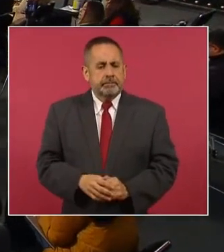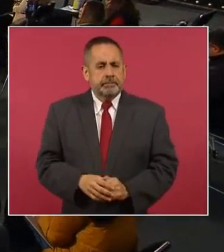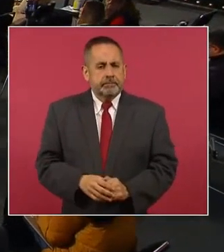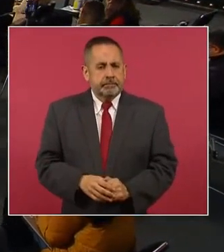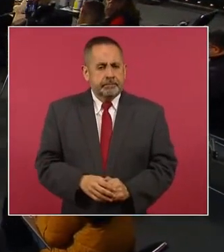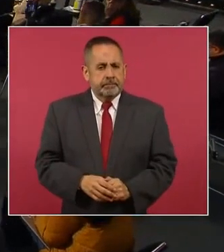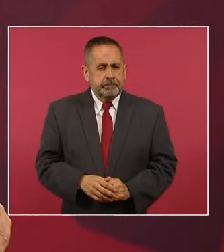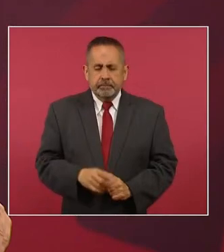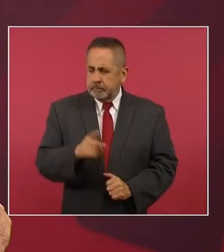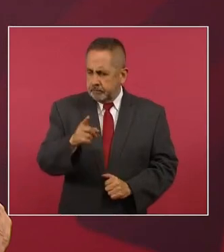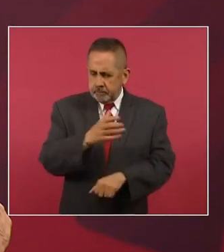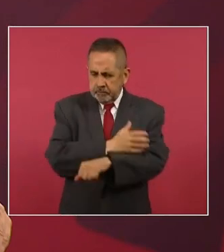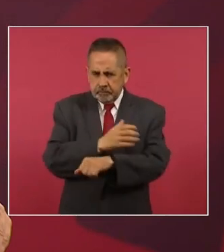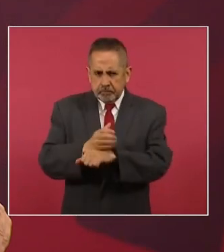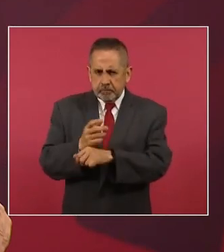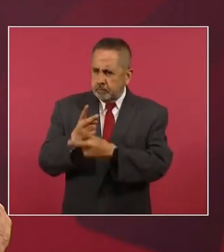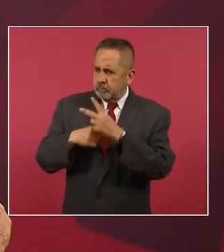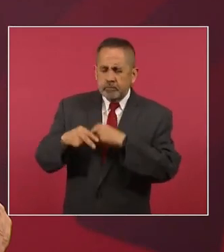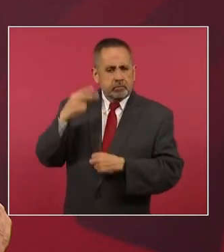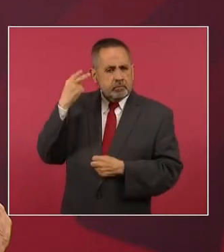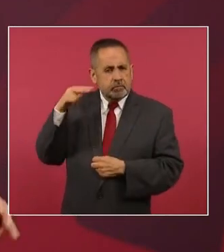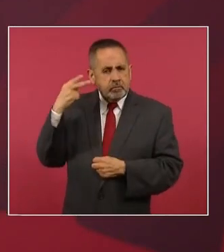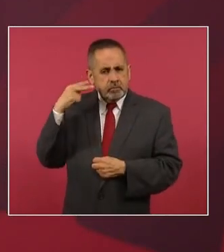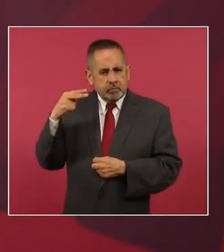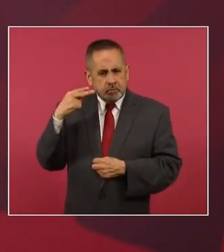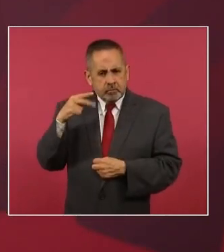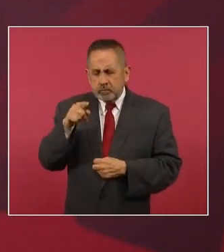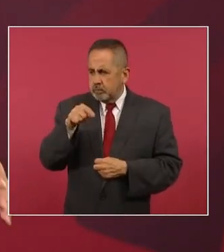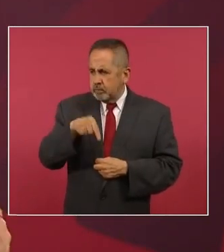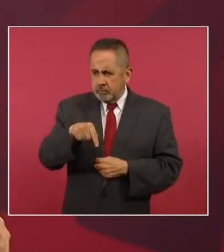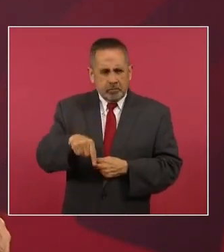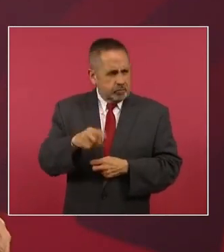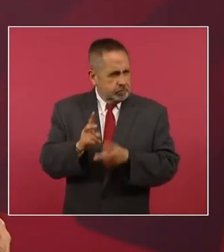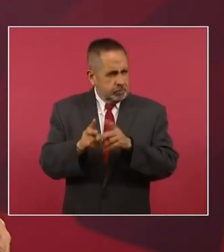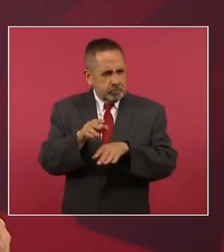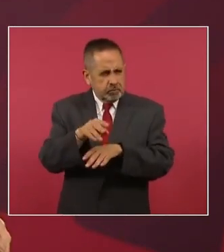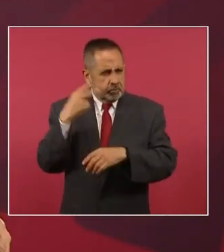un compañero de Veracruz, ahora que estamos en esto,